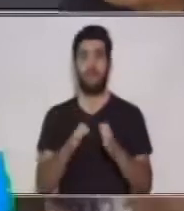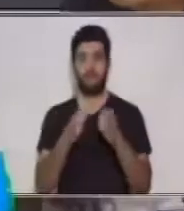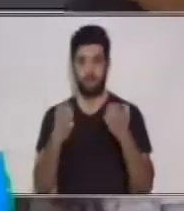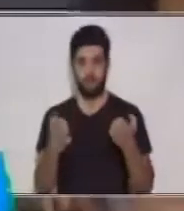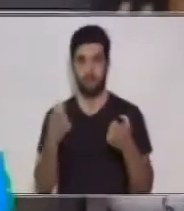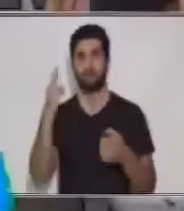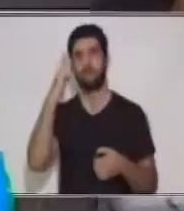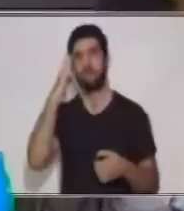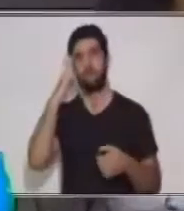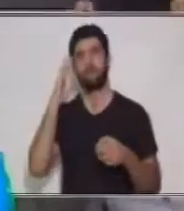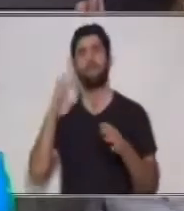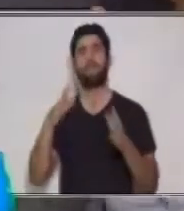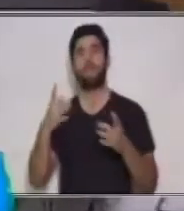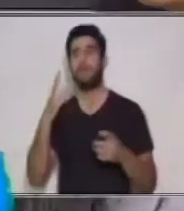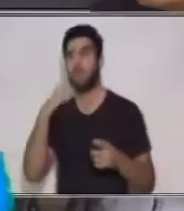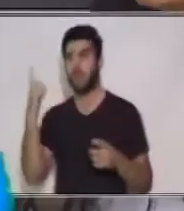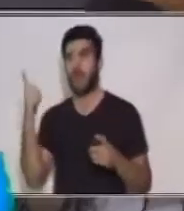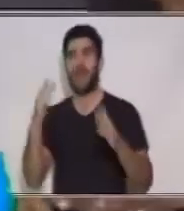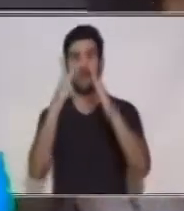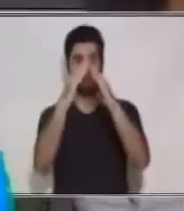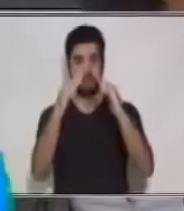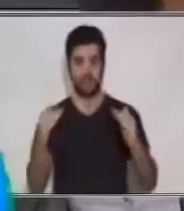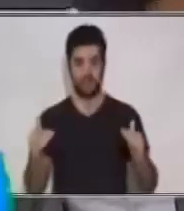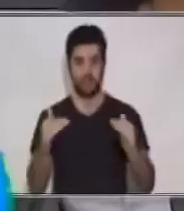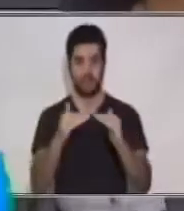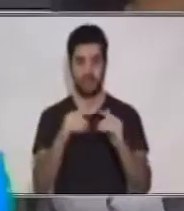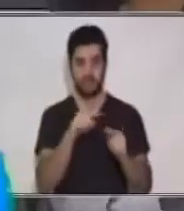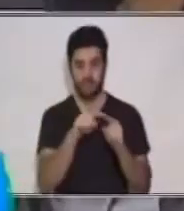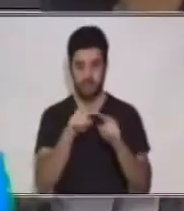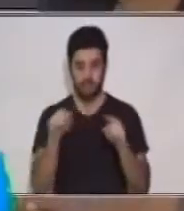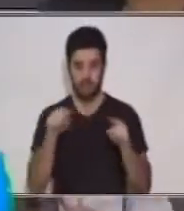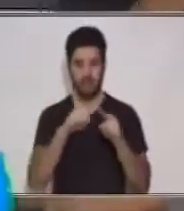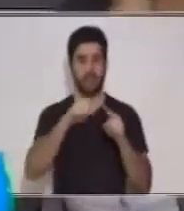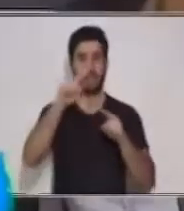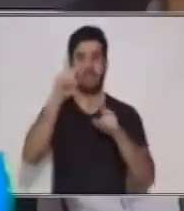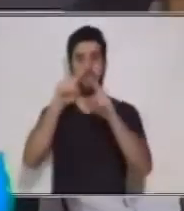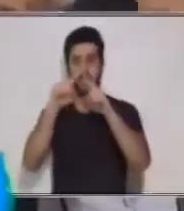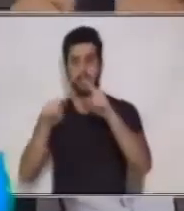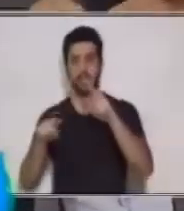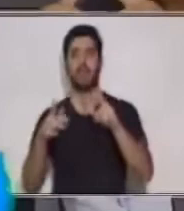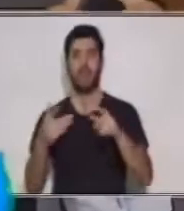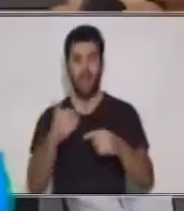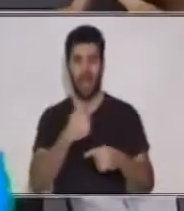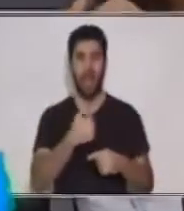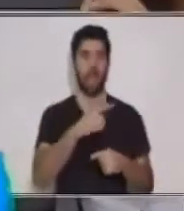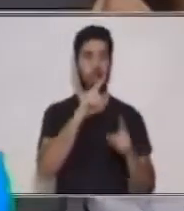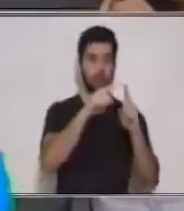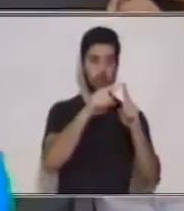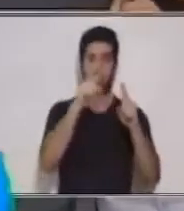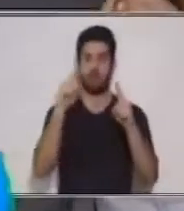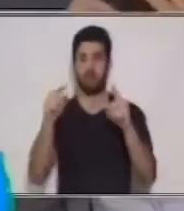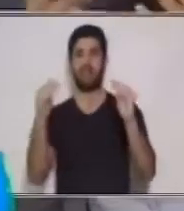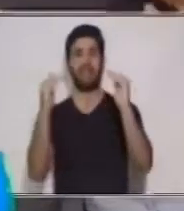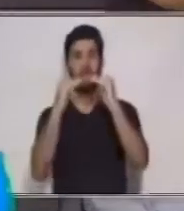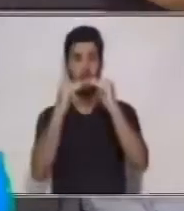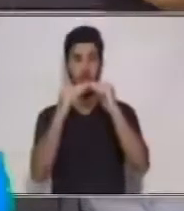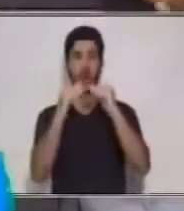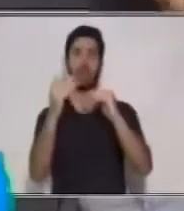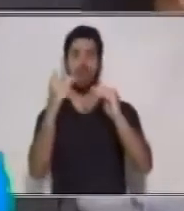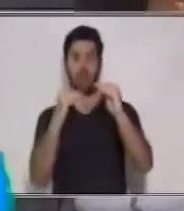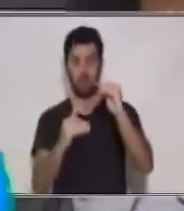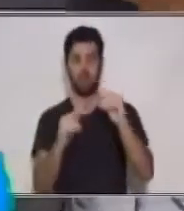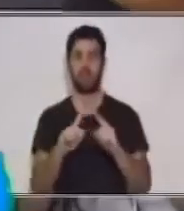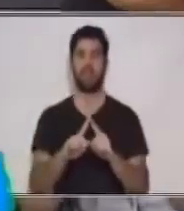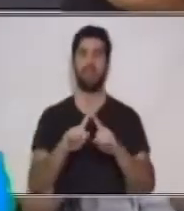recordemos, los triángulos isósceles son aquellos triángulos que tienen 2 lados iguales y uno diferente